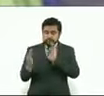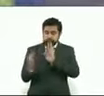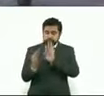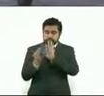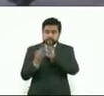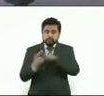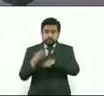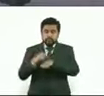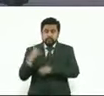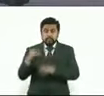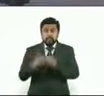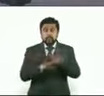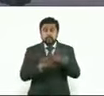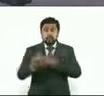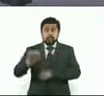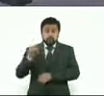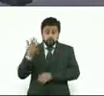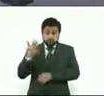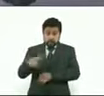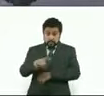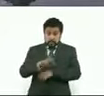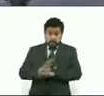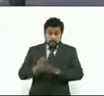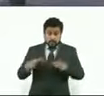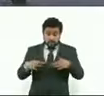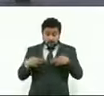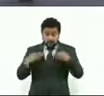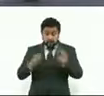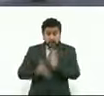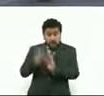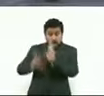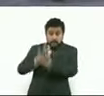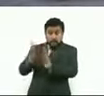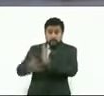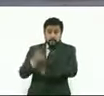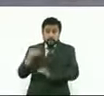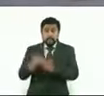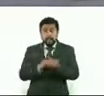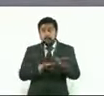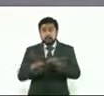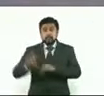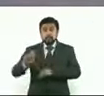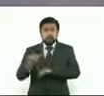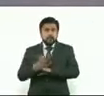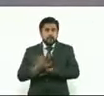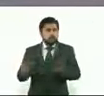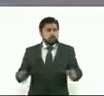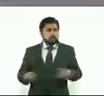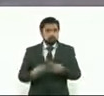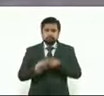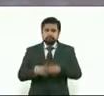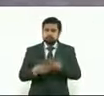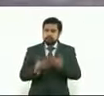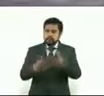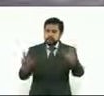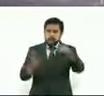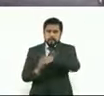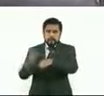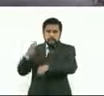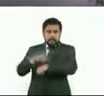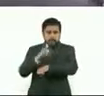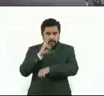de septiembre de 1910, se inaugura en 1938 y ahí está hermoso, como mudo testigo, cuando pasa precisamente